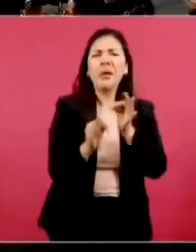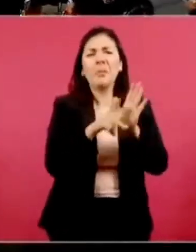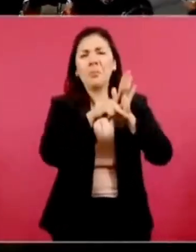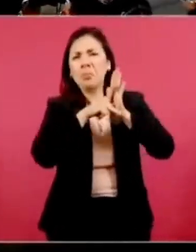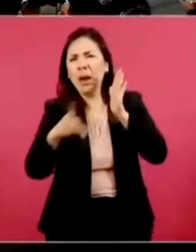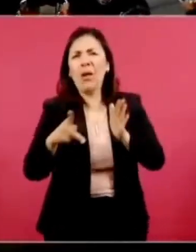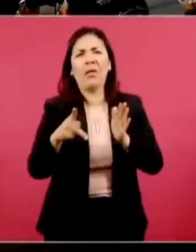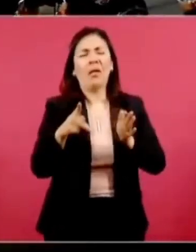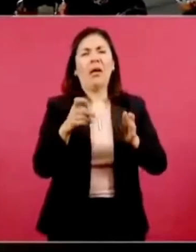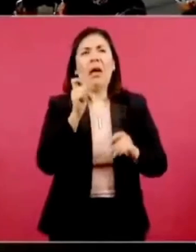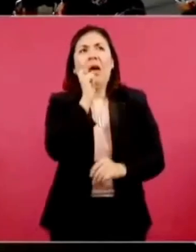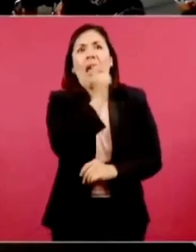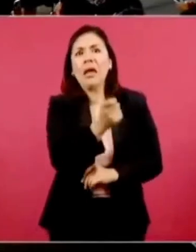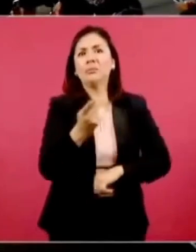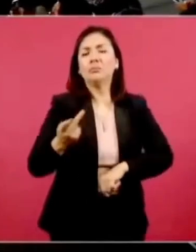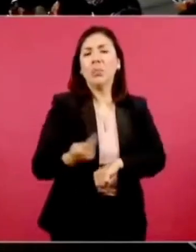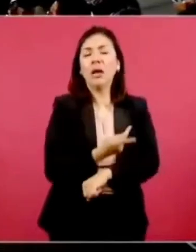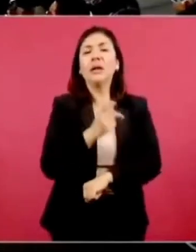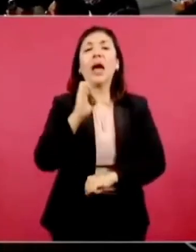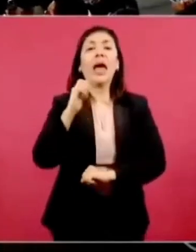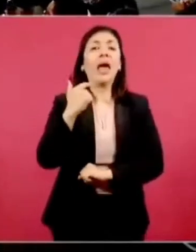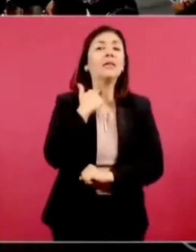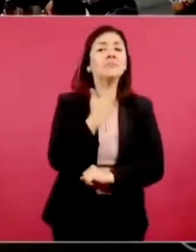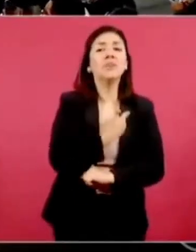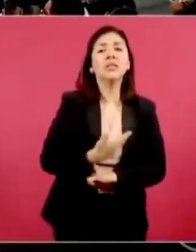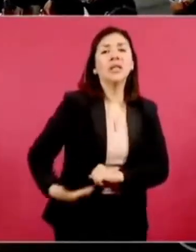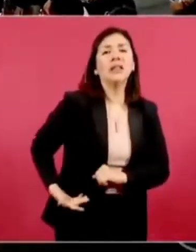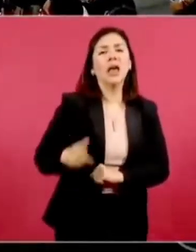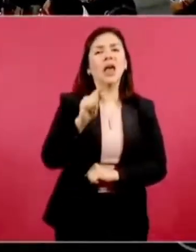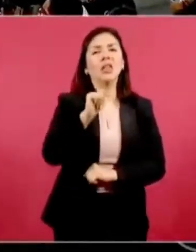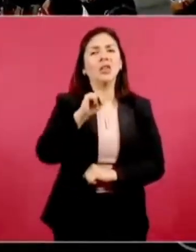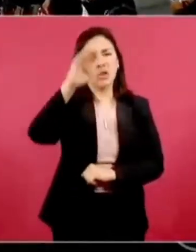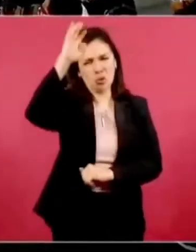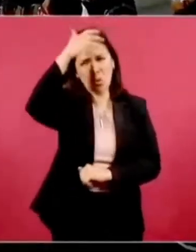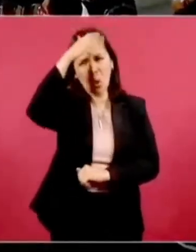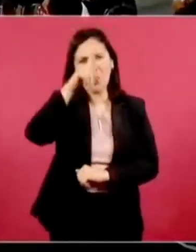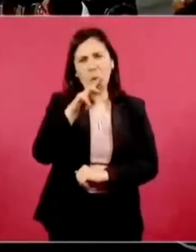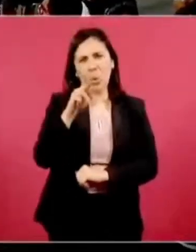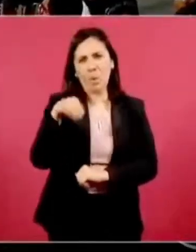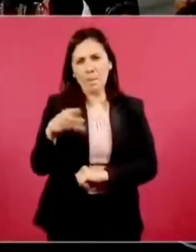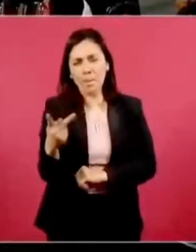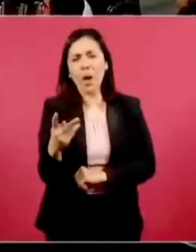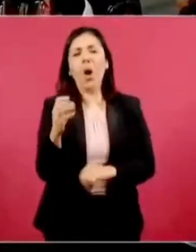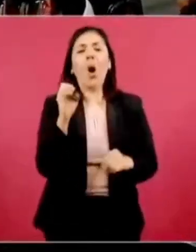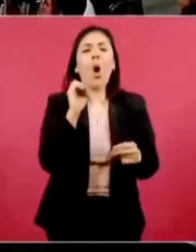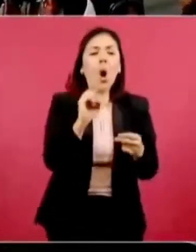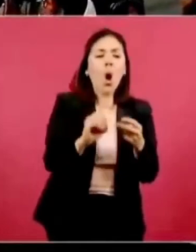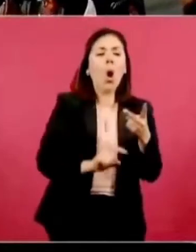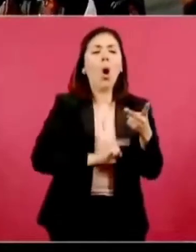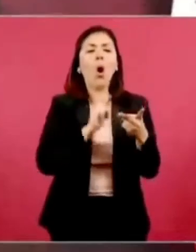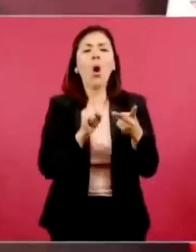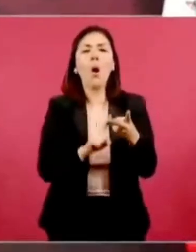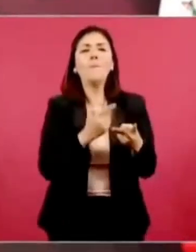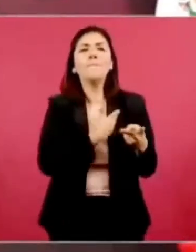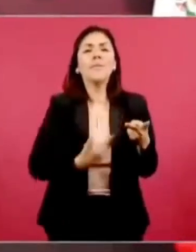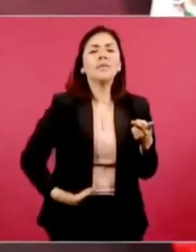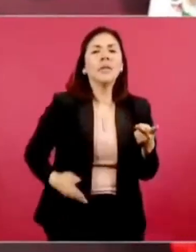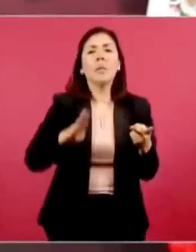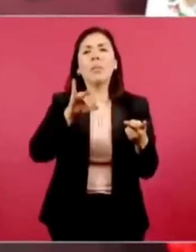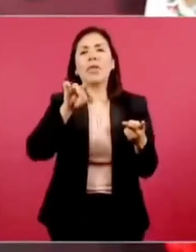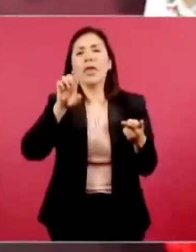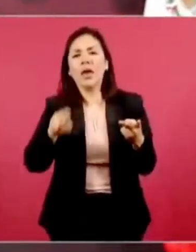sobre el expresidente Trump o sobre el presidente